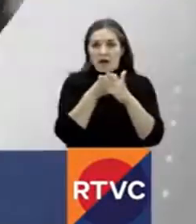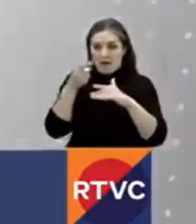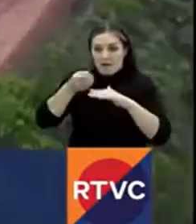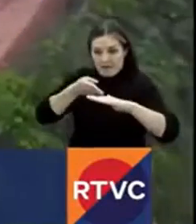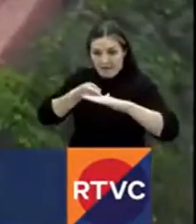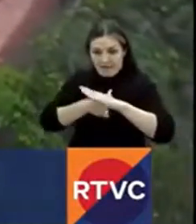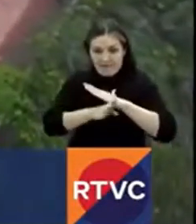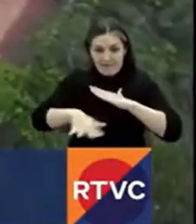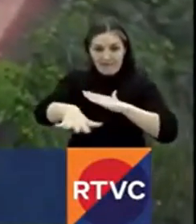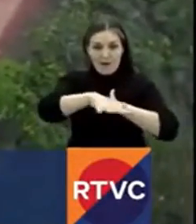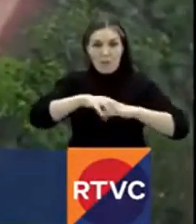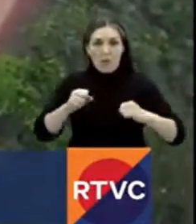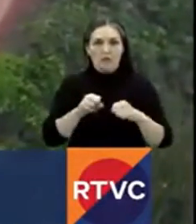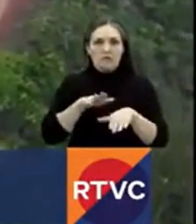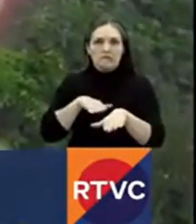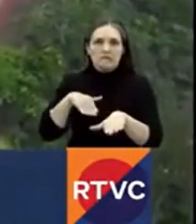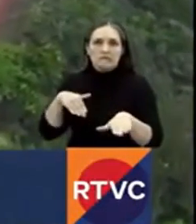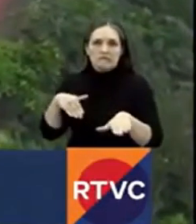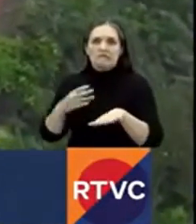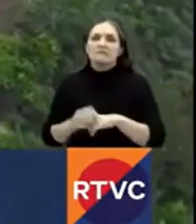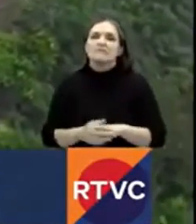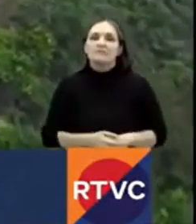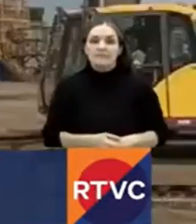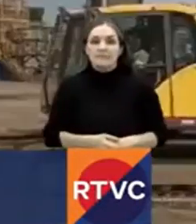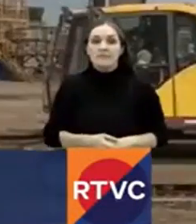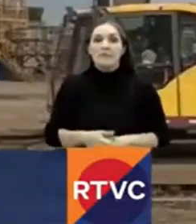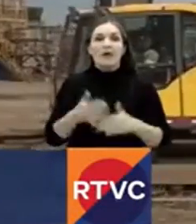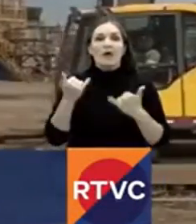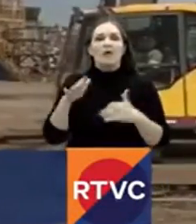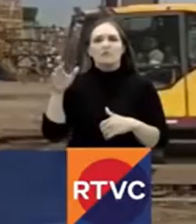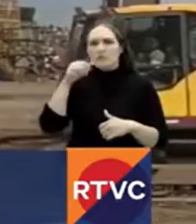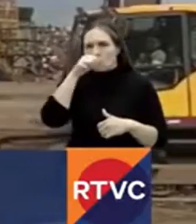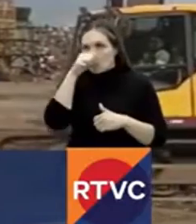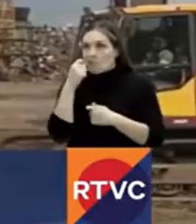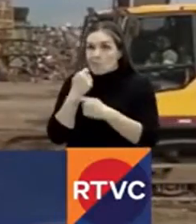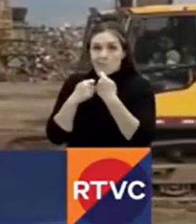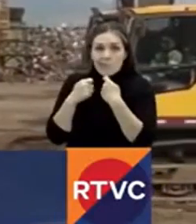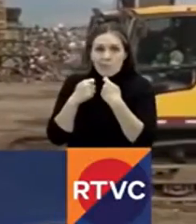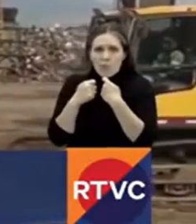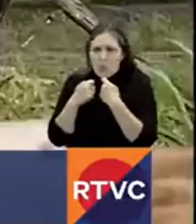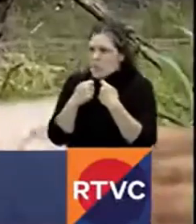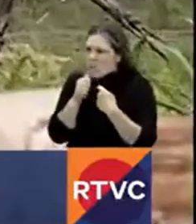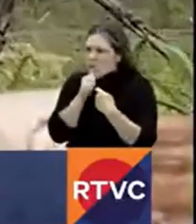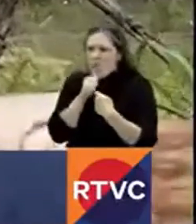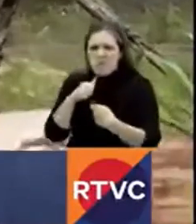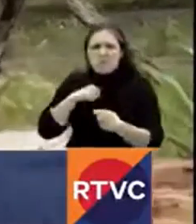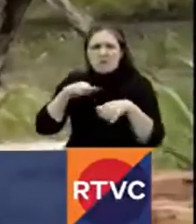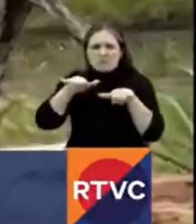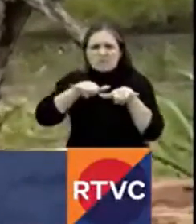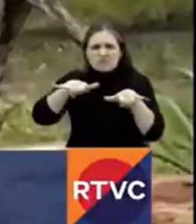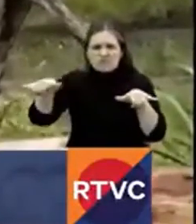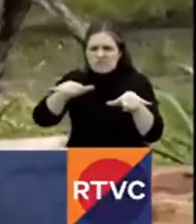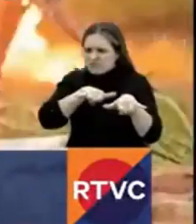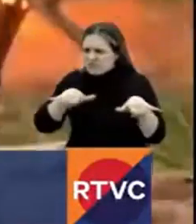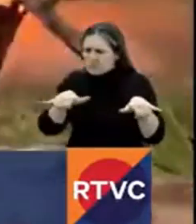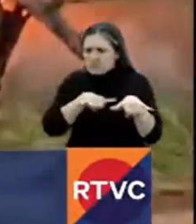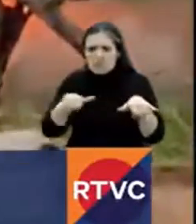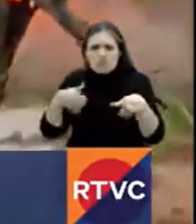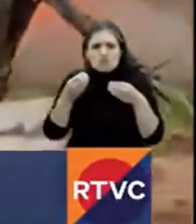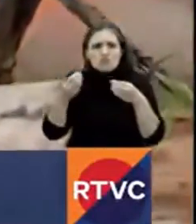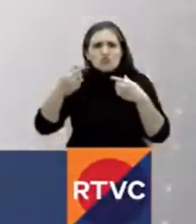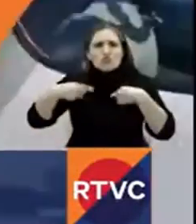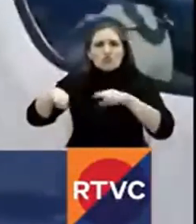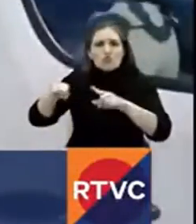capital. Narcotraficantes con flota de aviones. La policía antinarcóticos ha destruido 16 avionetas hechizas en